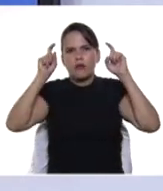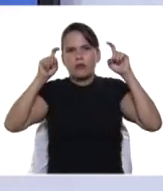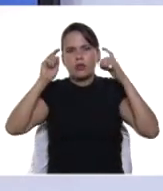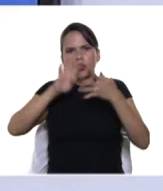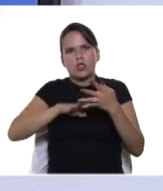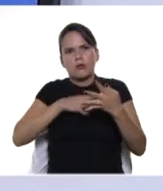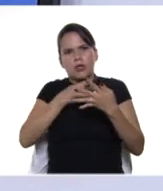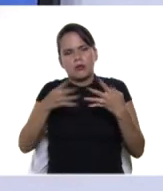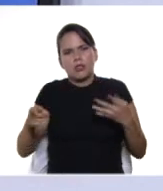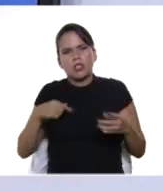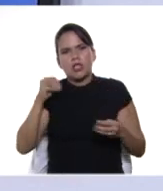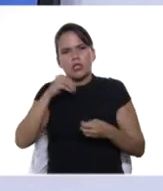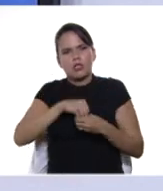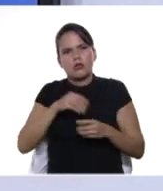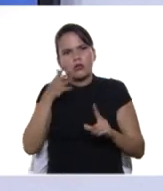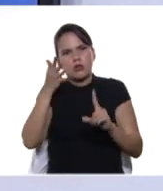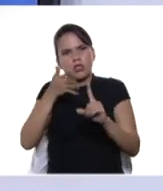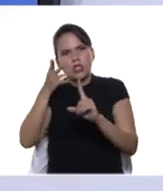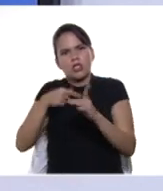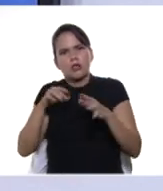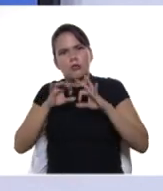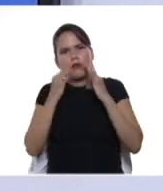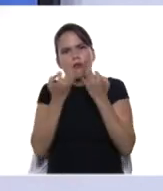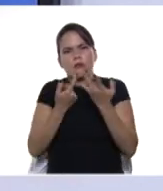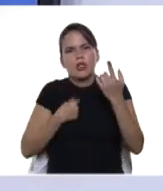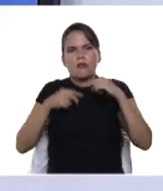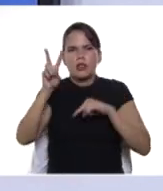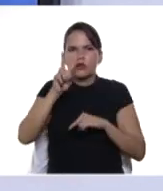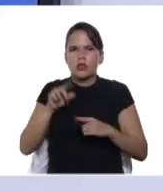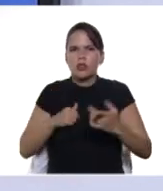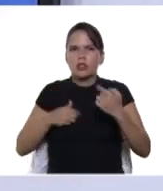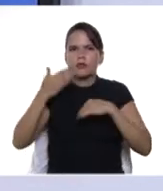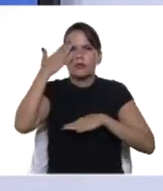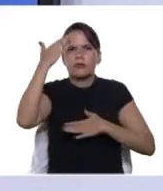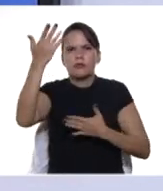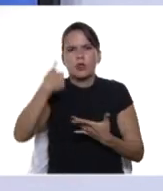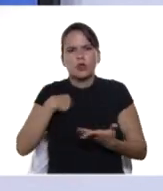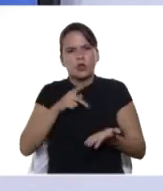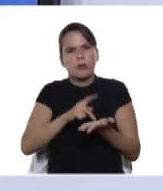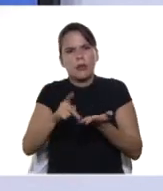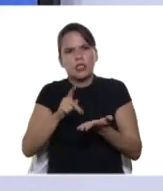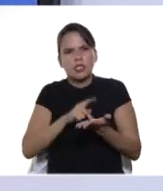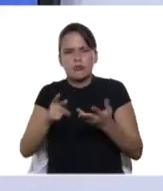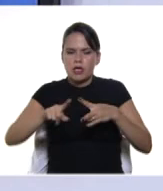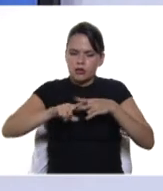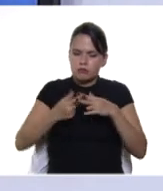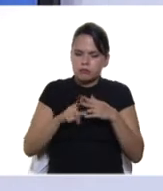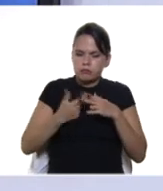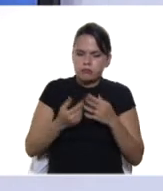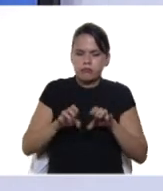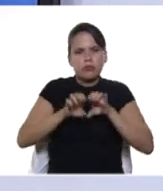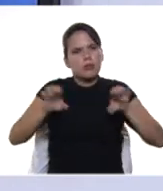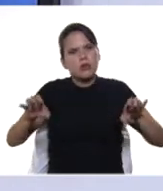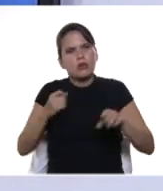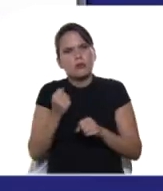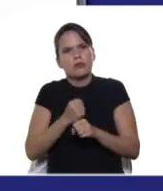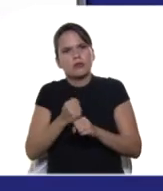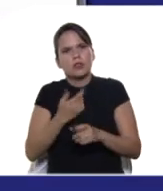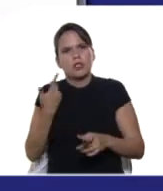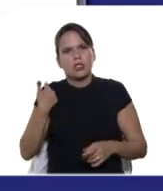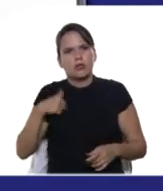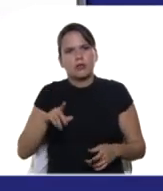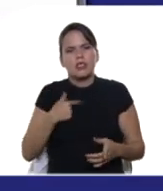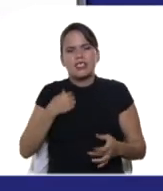Dentro de esas orientaciones para la familia venezolana y que tomemos en cuenta a nuestros participantes de los talleres de educación laboral, tenemos